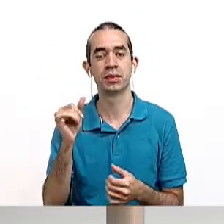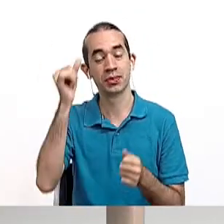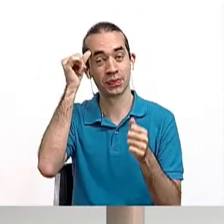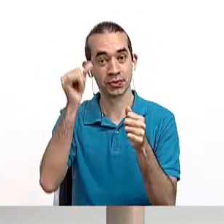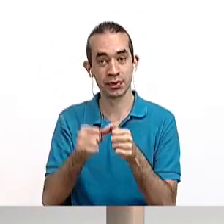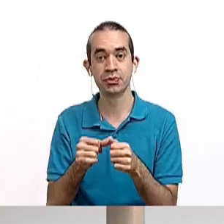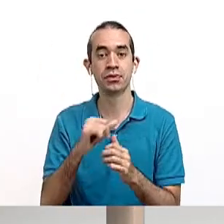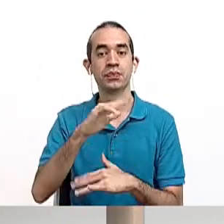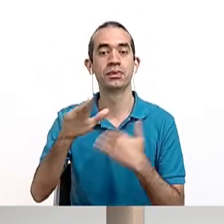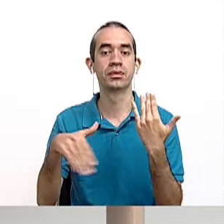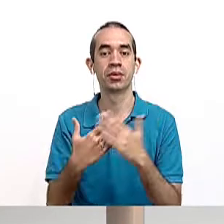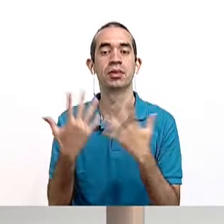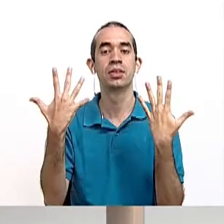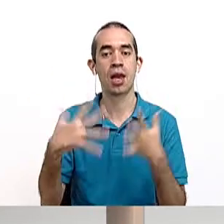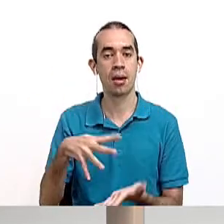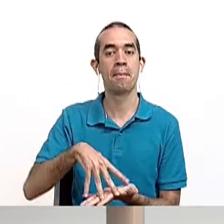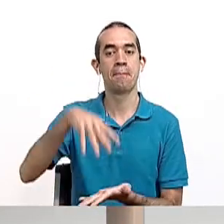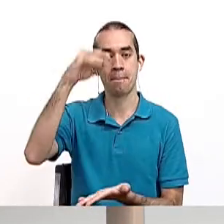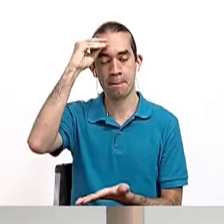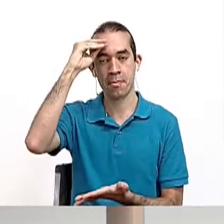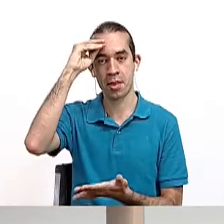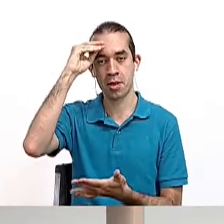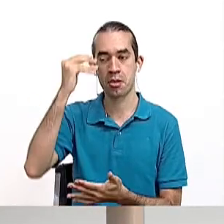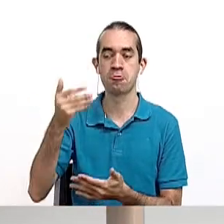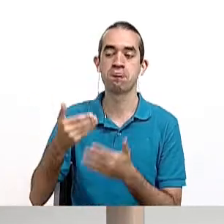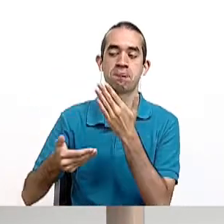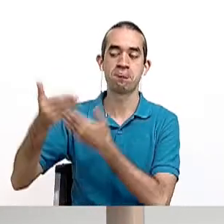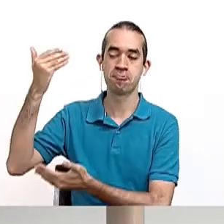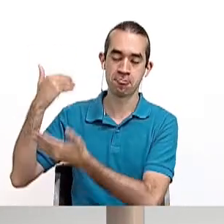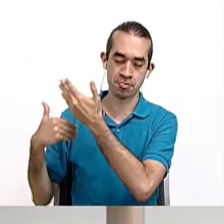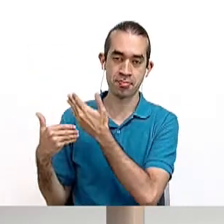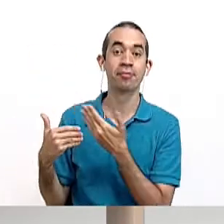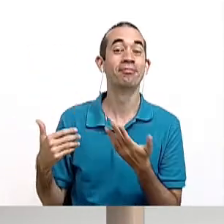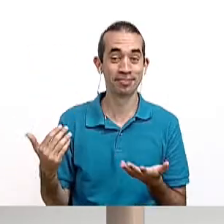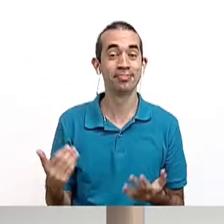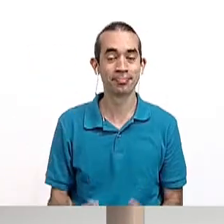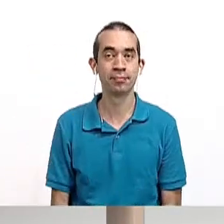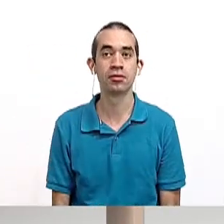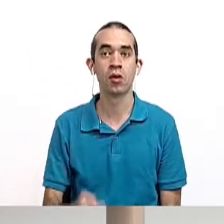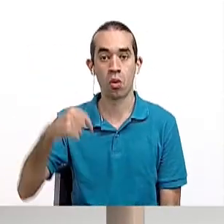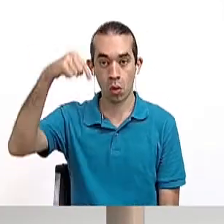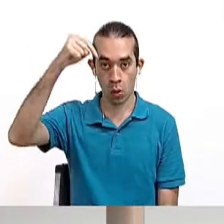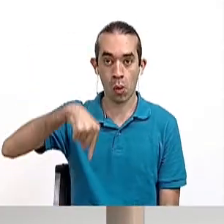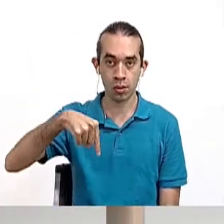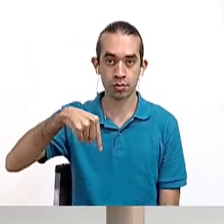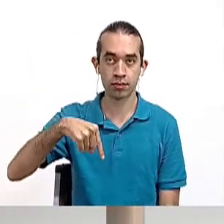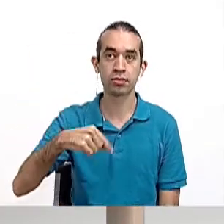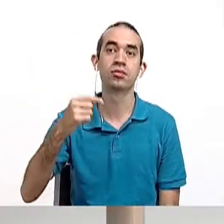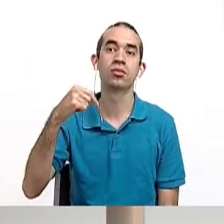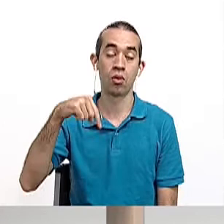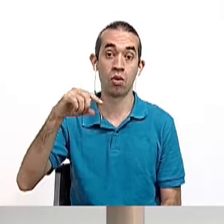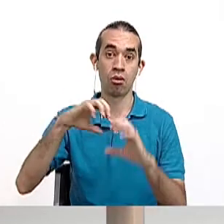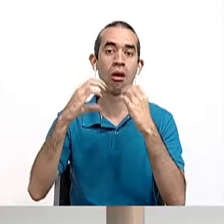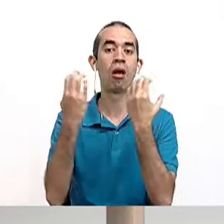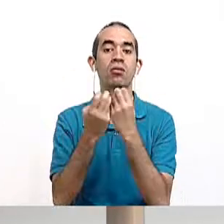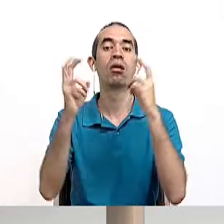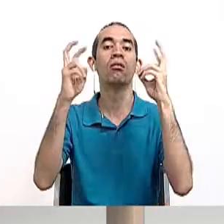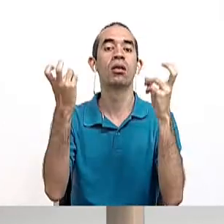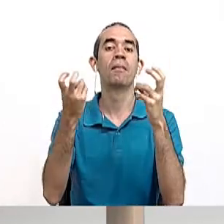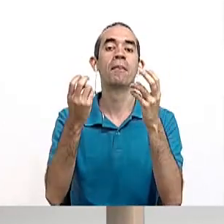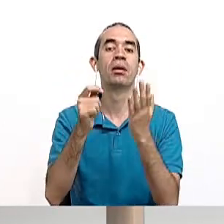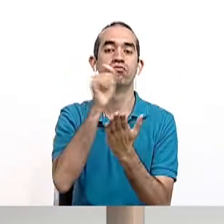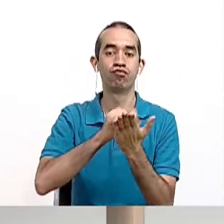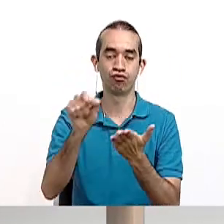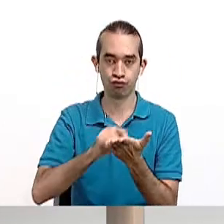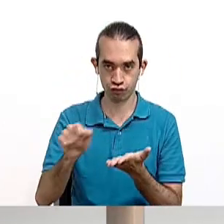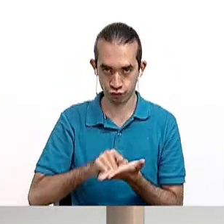recordar todo lo que hemos aprendido en clases anteriores. Sí, y justamente hoy, porque nuestra clase va a tratar sobre la producción